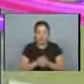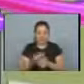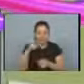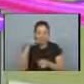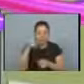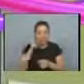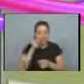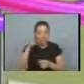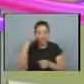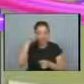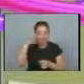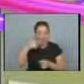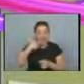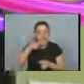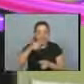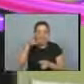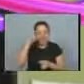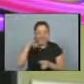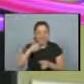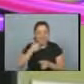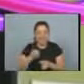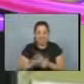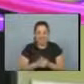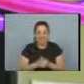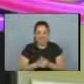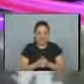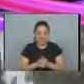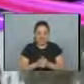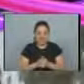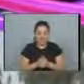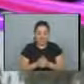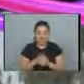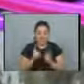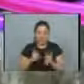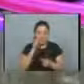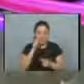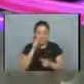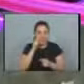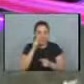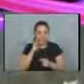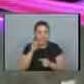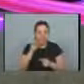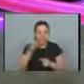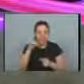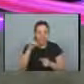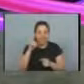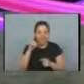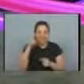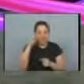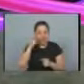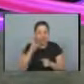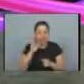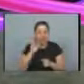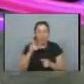viendo. Son Micho, Tito, Negro, Gordo y el Cabezón. Un saludo a Débora, Melo, Mari,